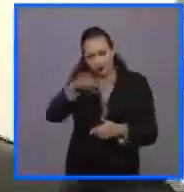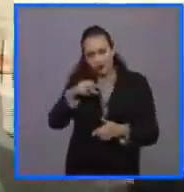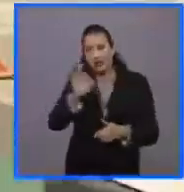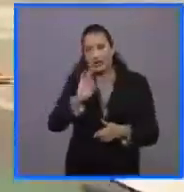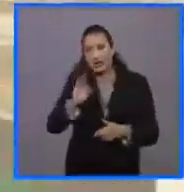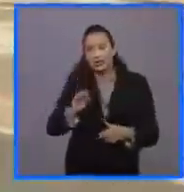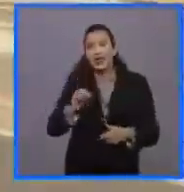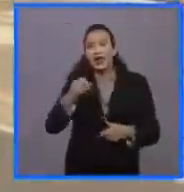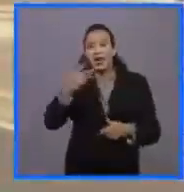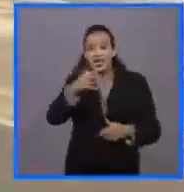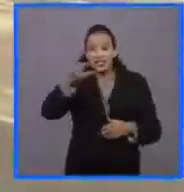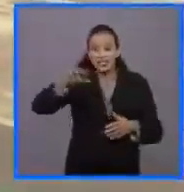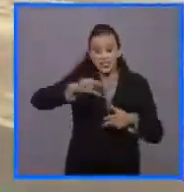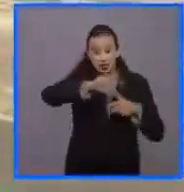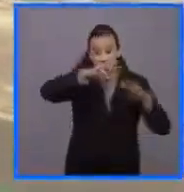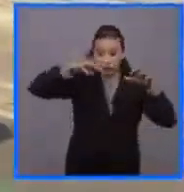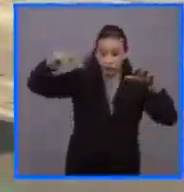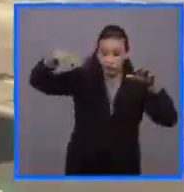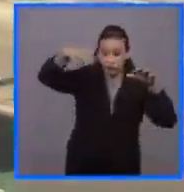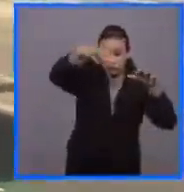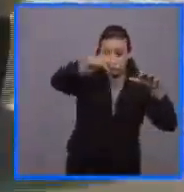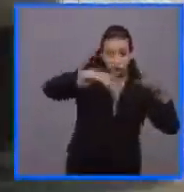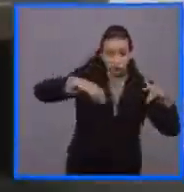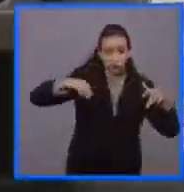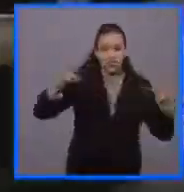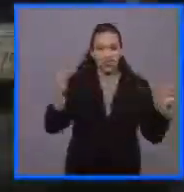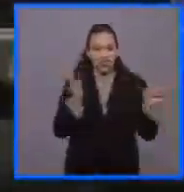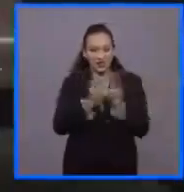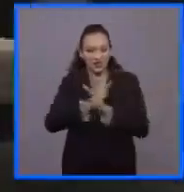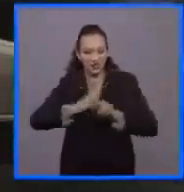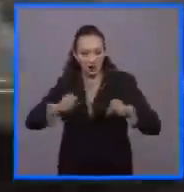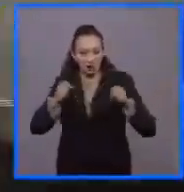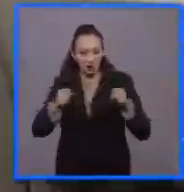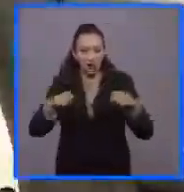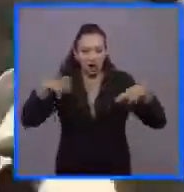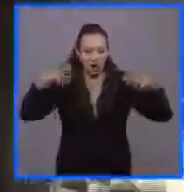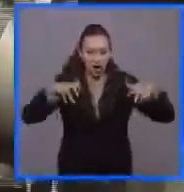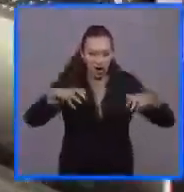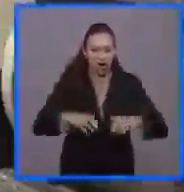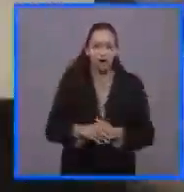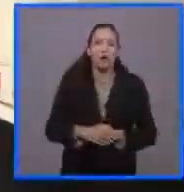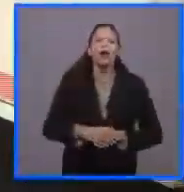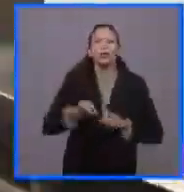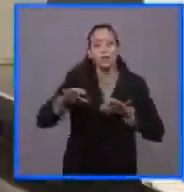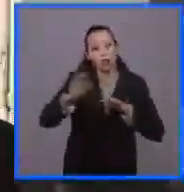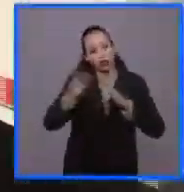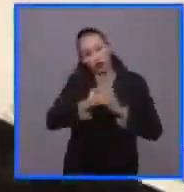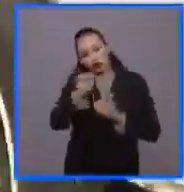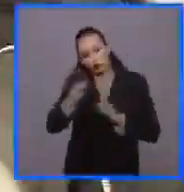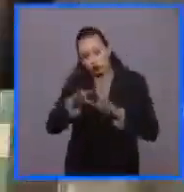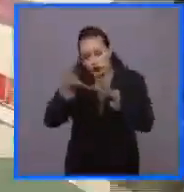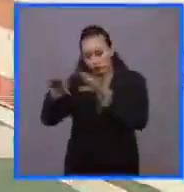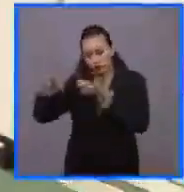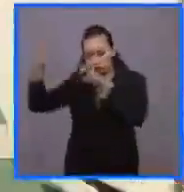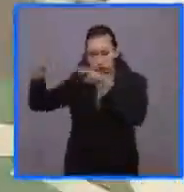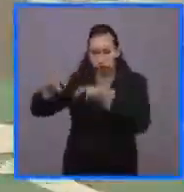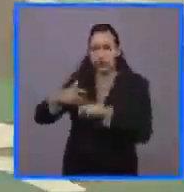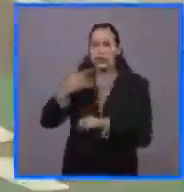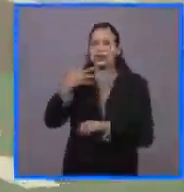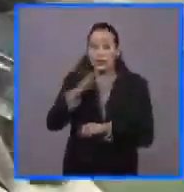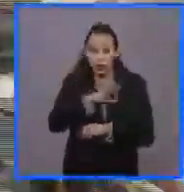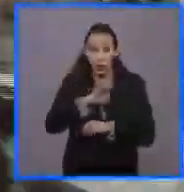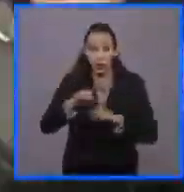5 ciclones tropicales en el Océano Pacífico y 14 en el Atlántico, de los cuales al menos 5 podrían